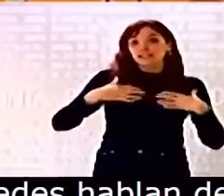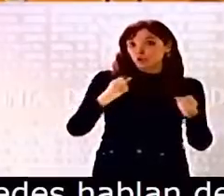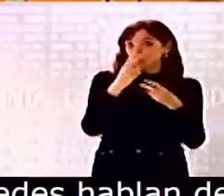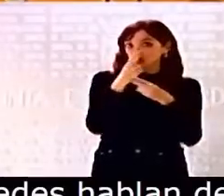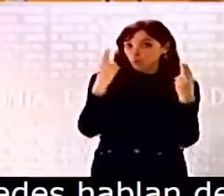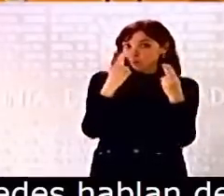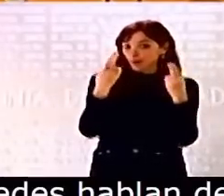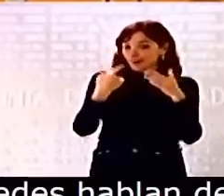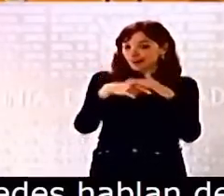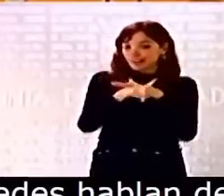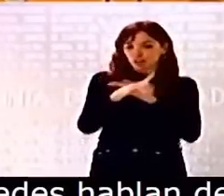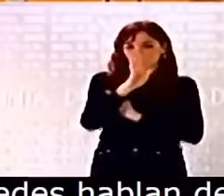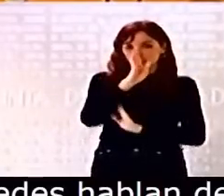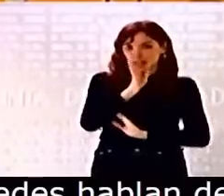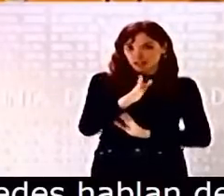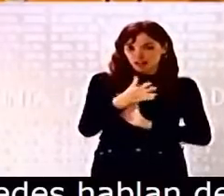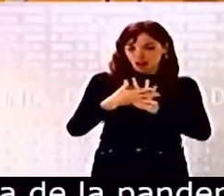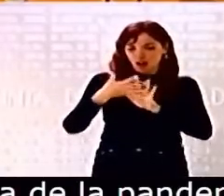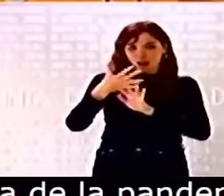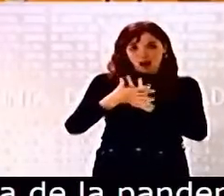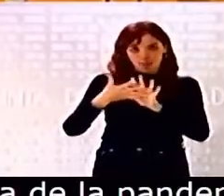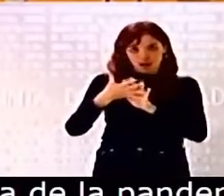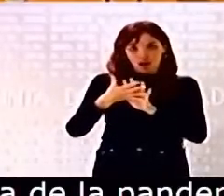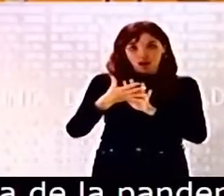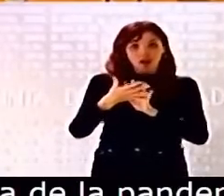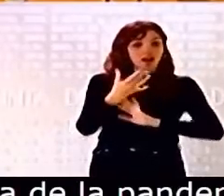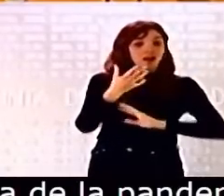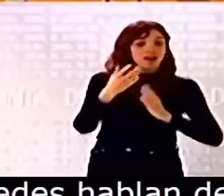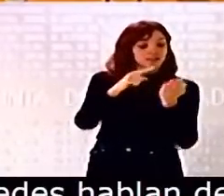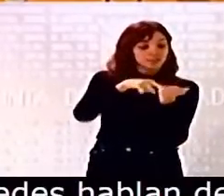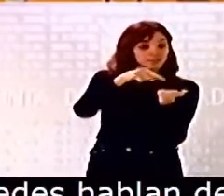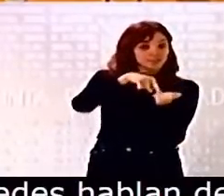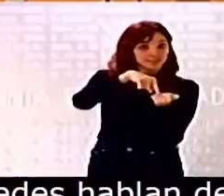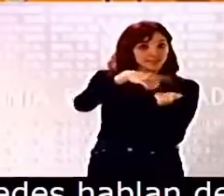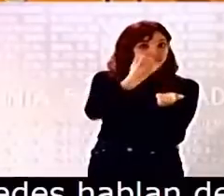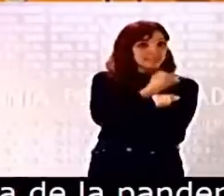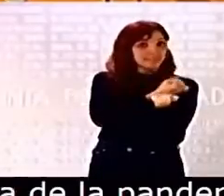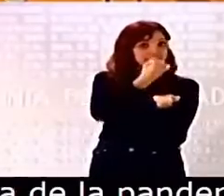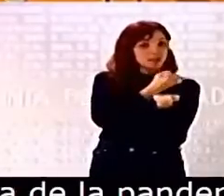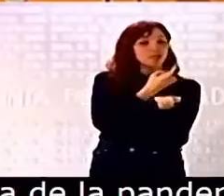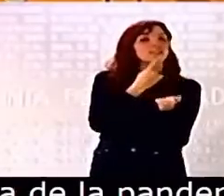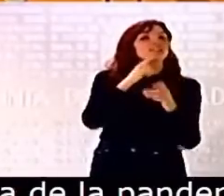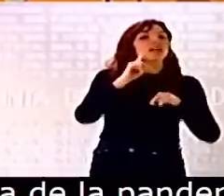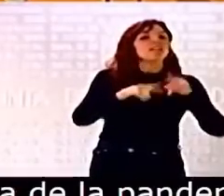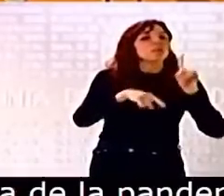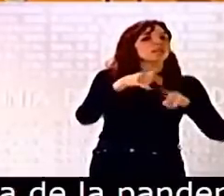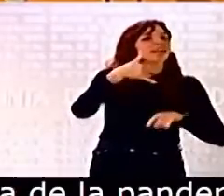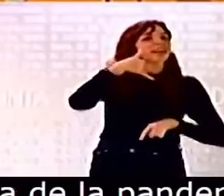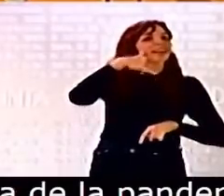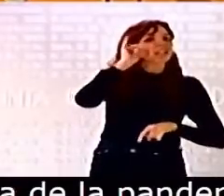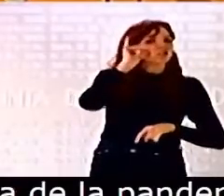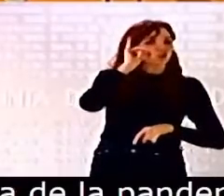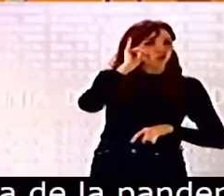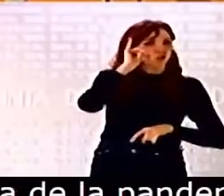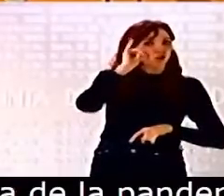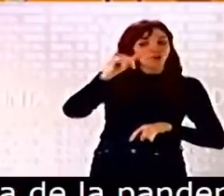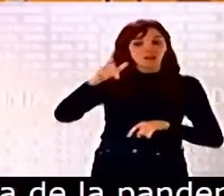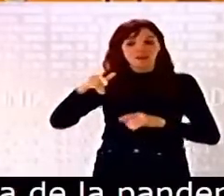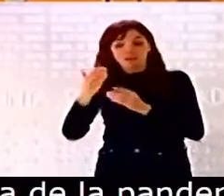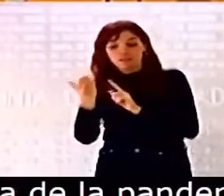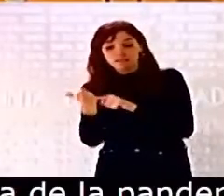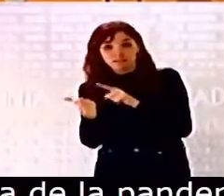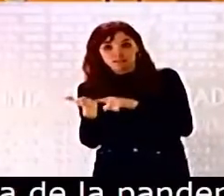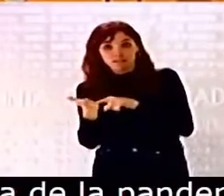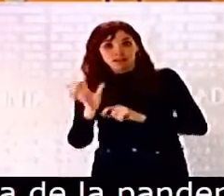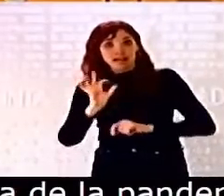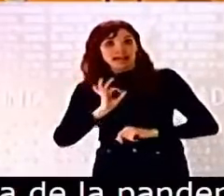pandemia, en diciembre aparece en función de su riesgo de exposición y en enero no aparece ese